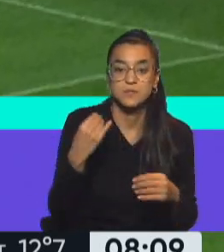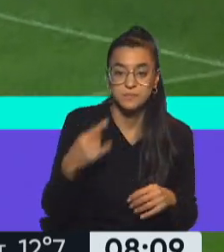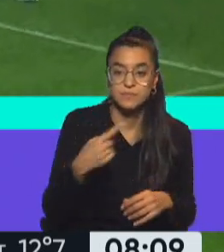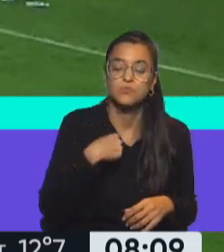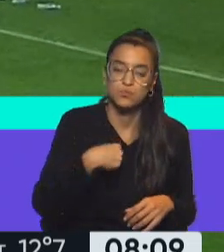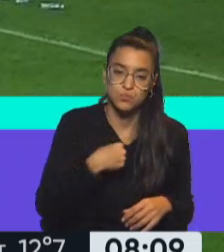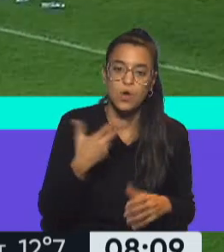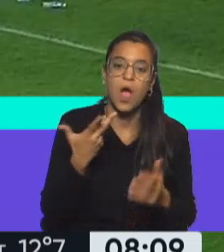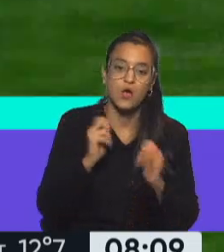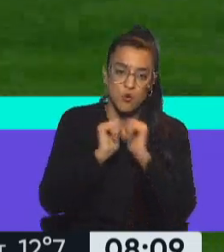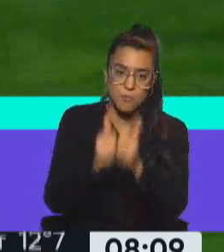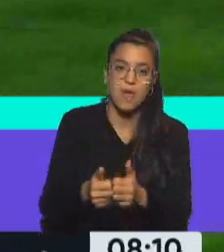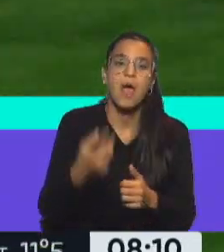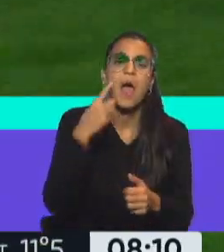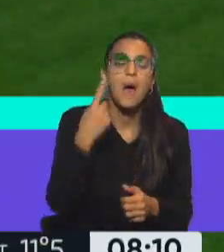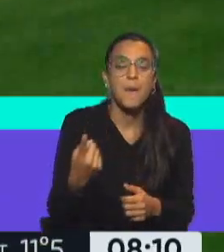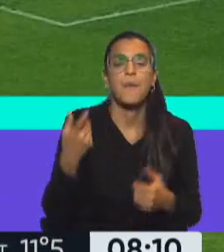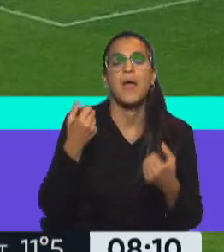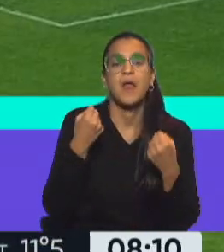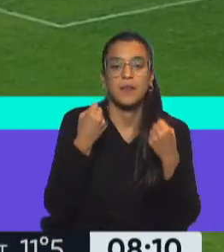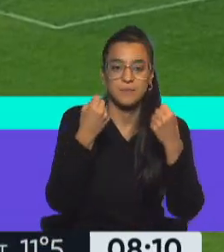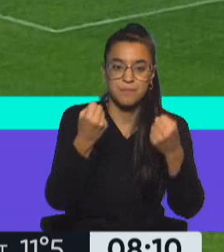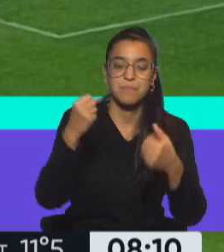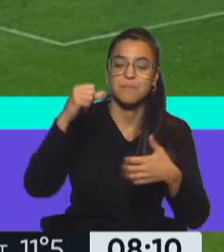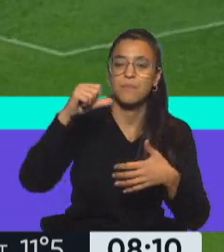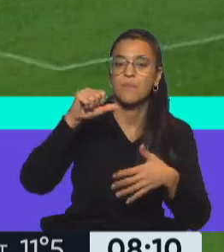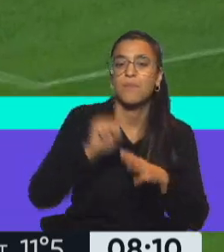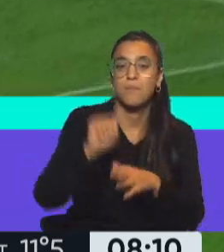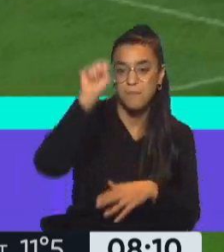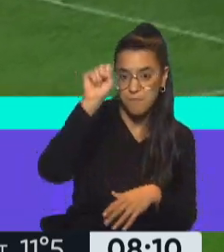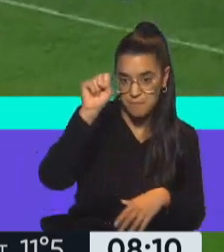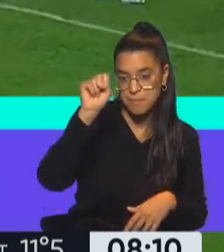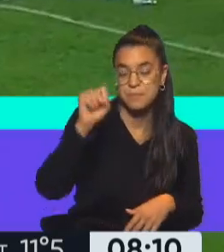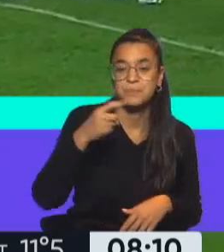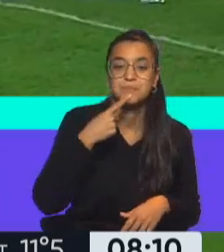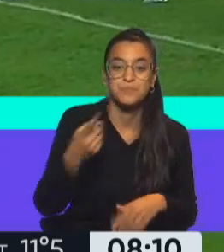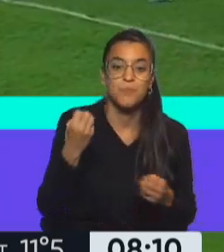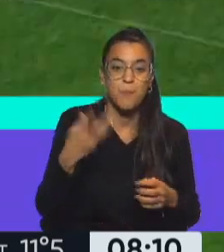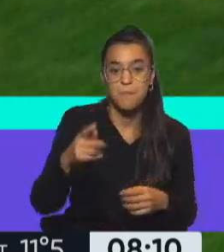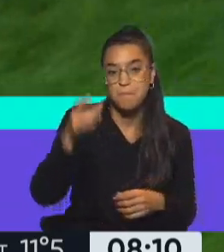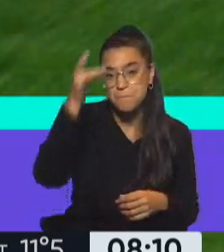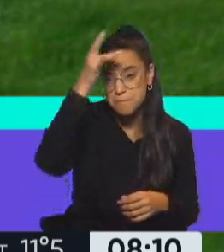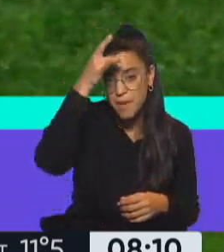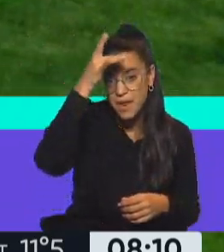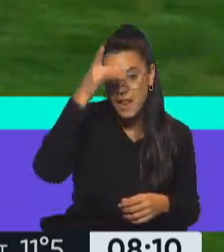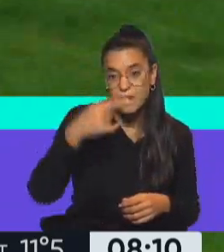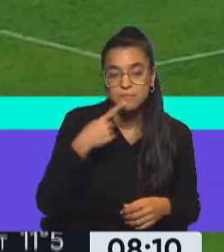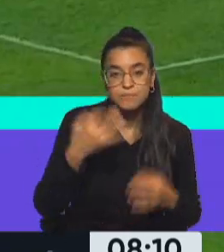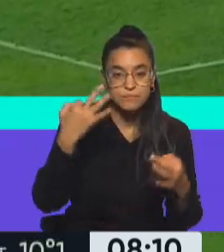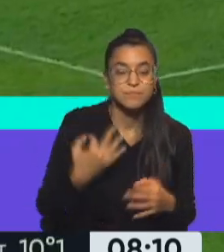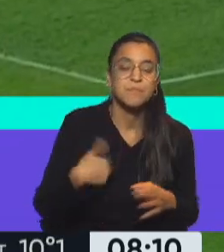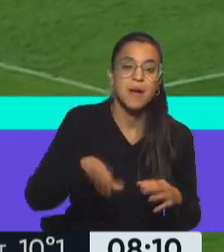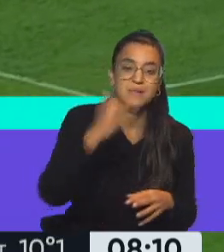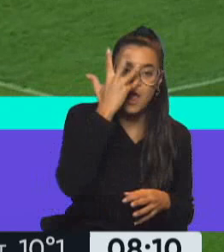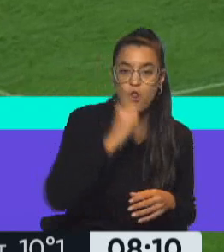voy a acompañar a ver los partidos de Copa Libertadores de América de ellas, de las Santitas, porque llegaron los penales y acertó más San